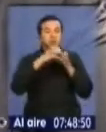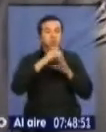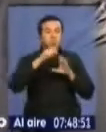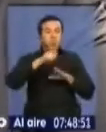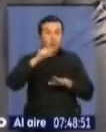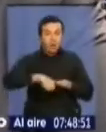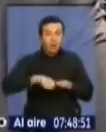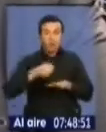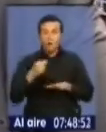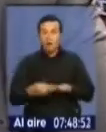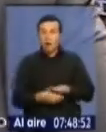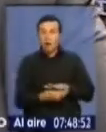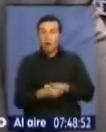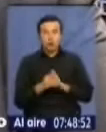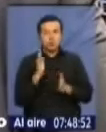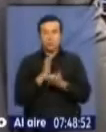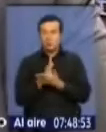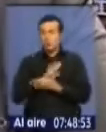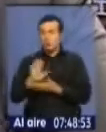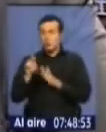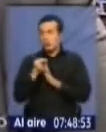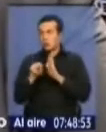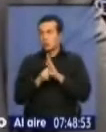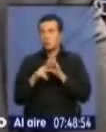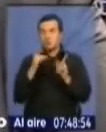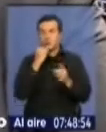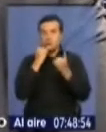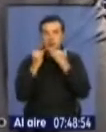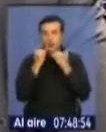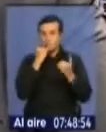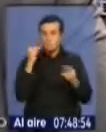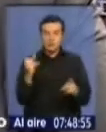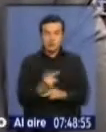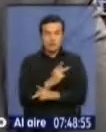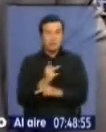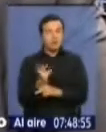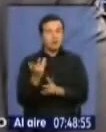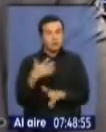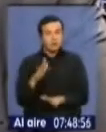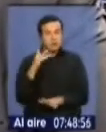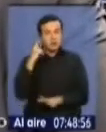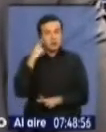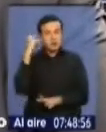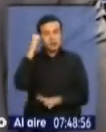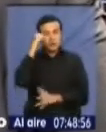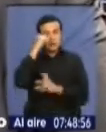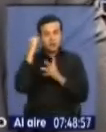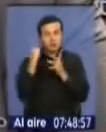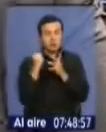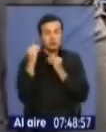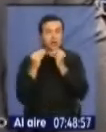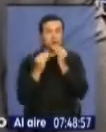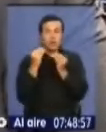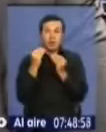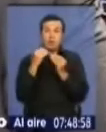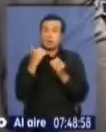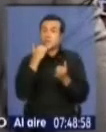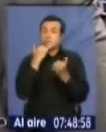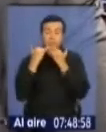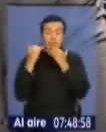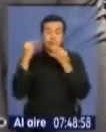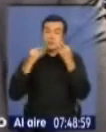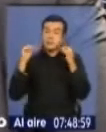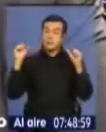jueces a través de la distorsión de la norma con lo del error inexcusable, entonces, evidentemente, con todos esos ingredientes vamos a tener una muy mala administración de